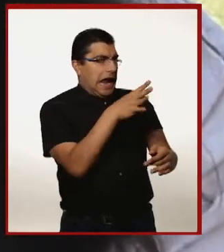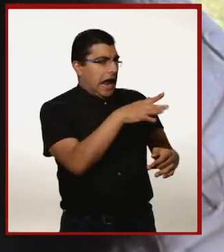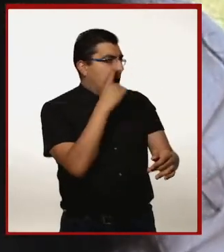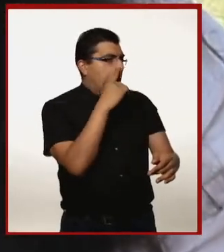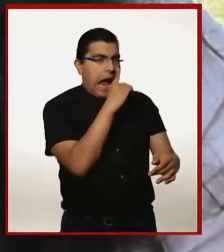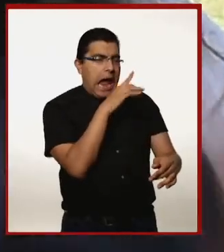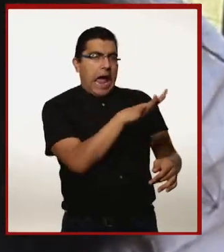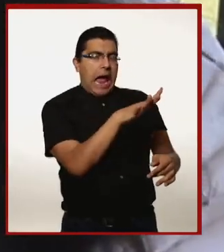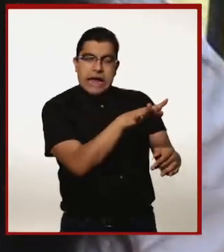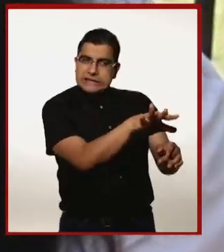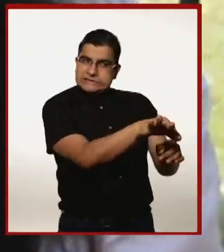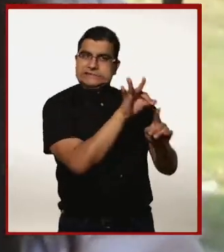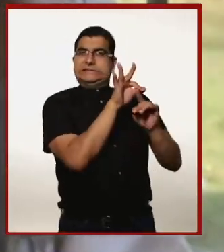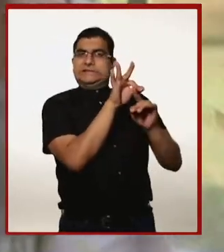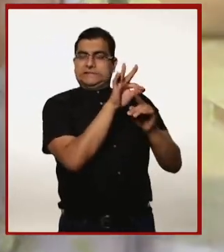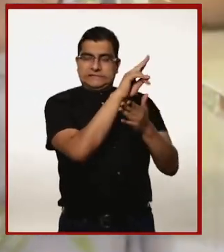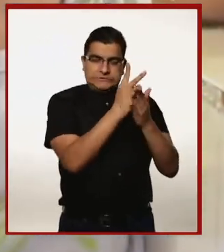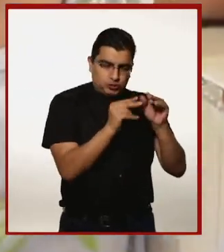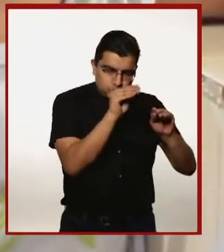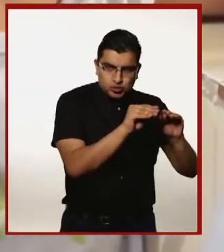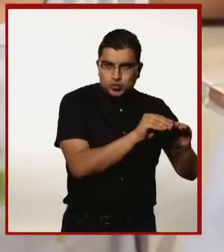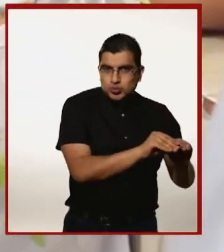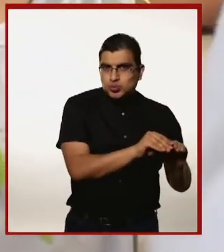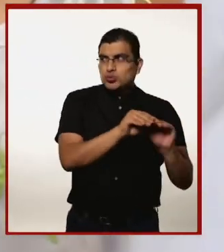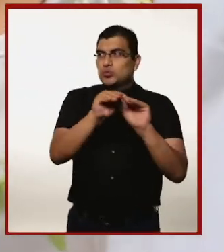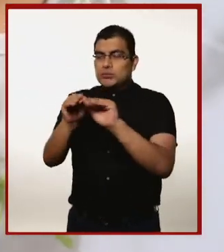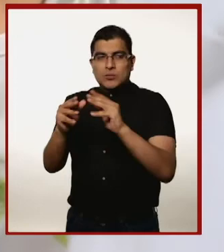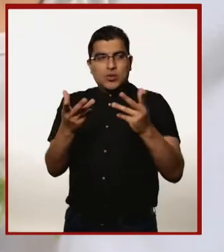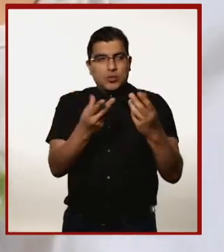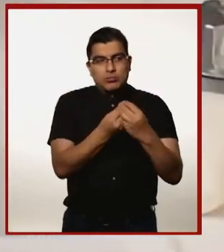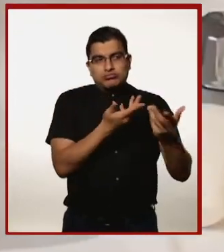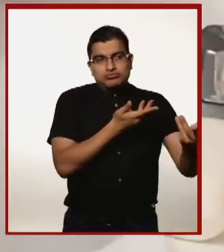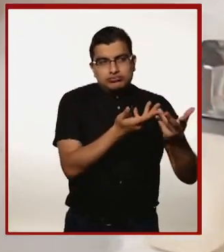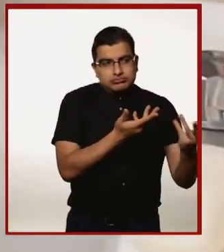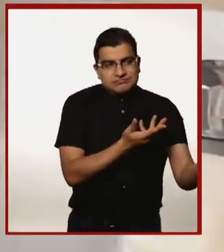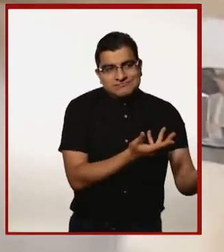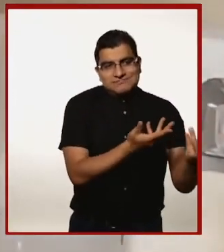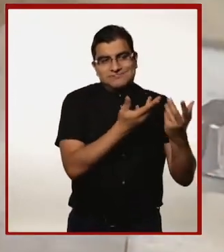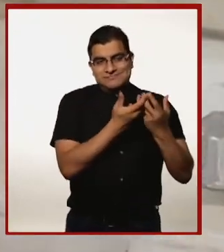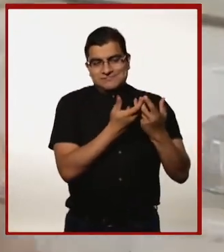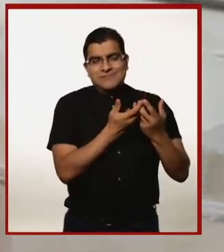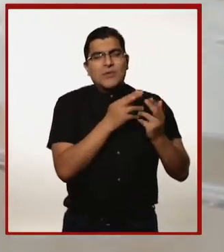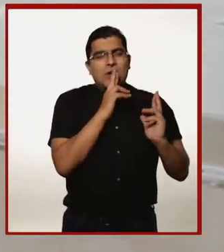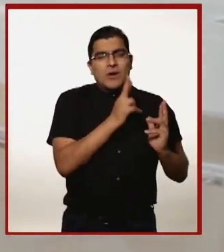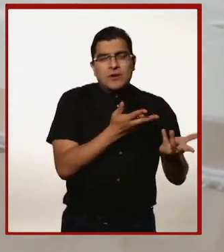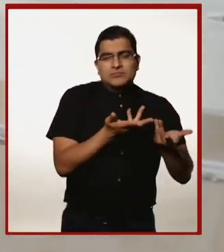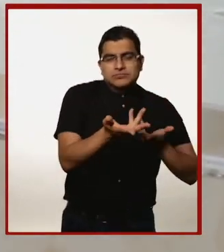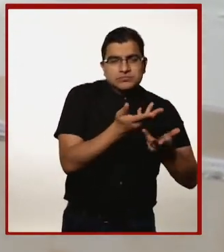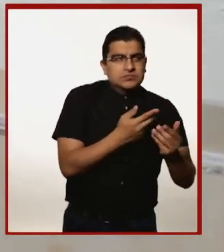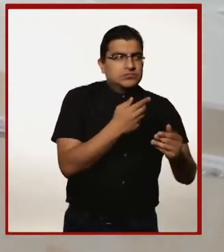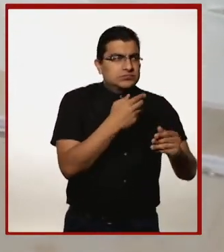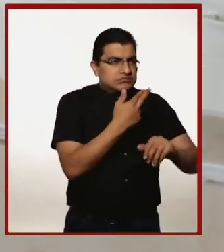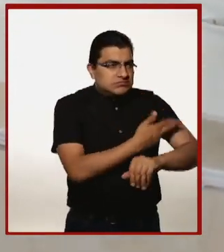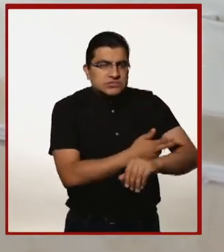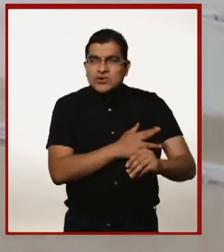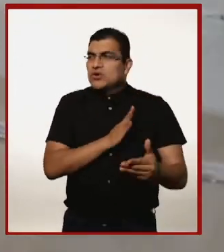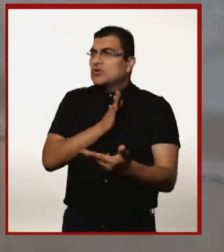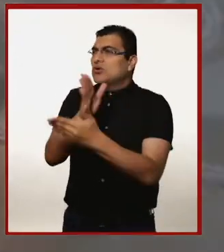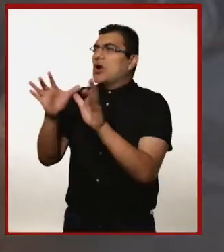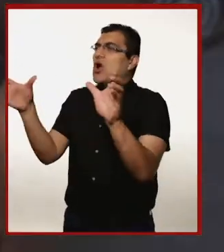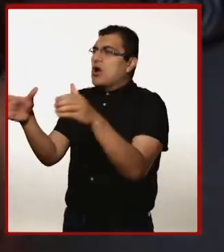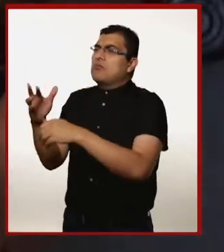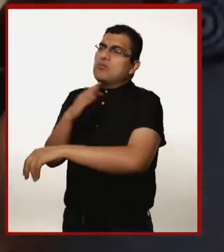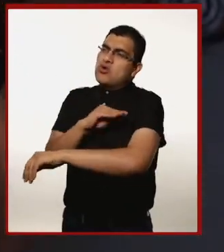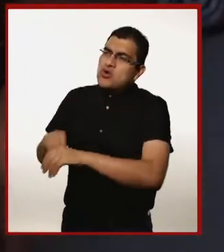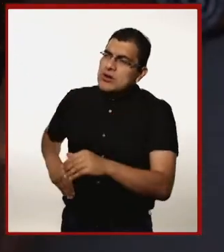más pertinente, más necesario. Y entonces, de una manera compartida, solidaria, generaban gestión en